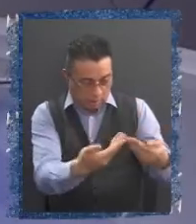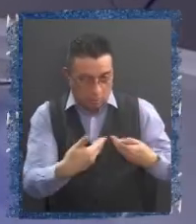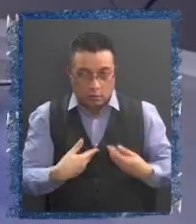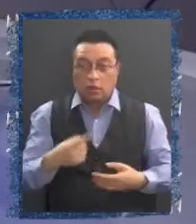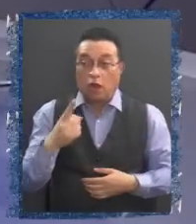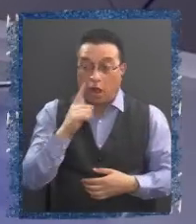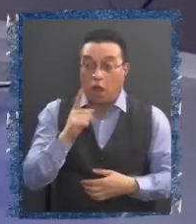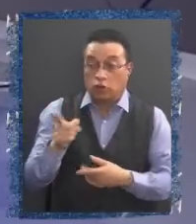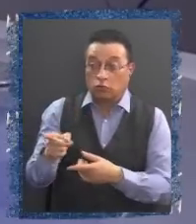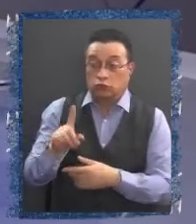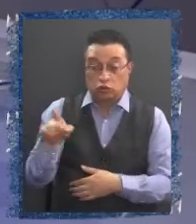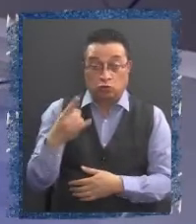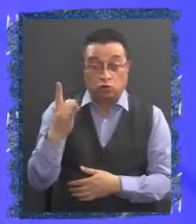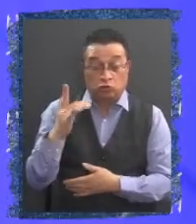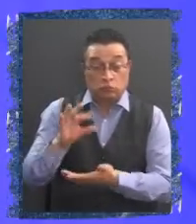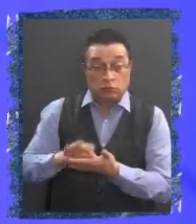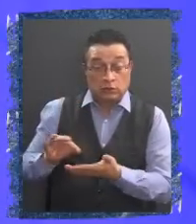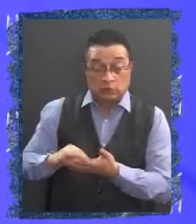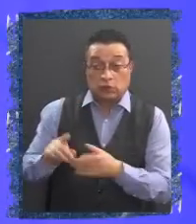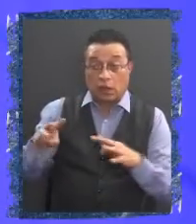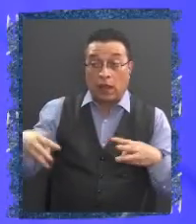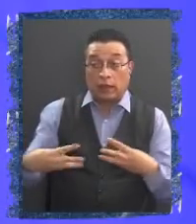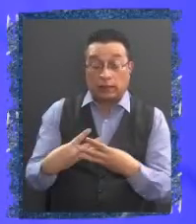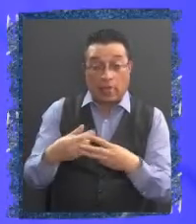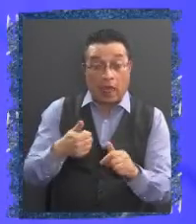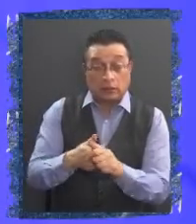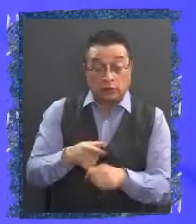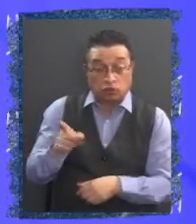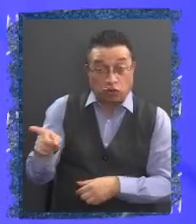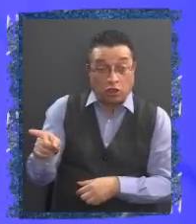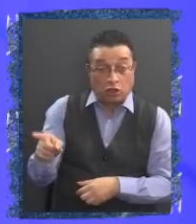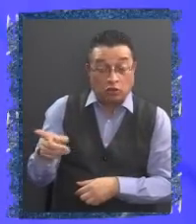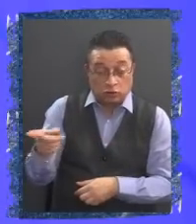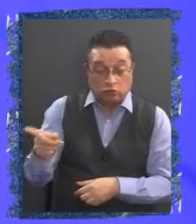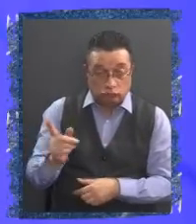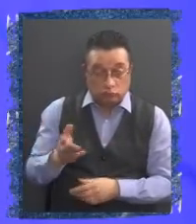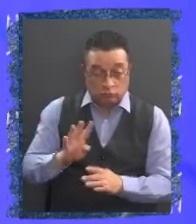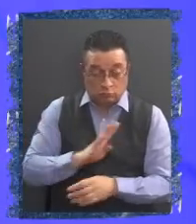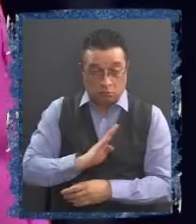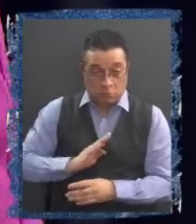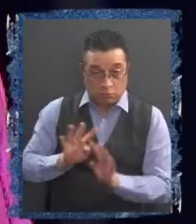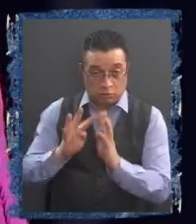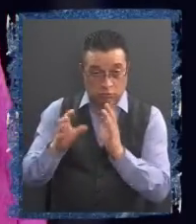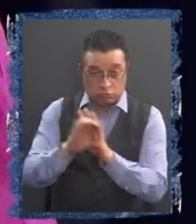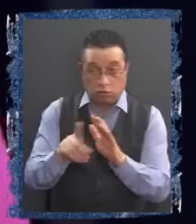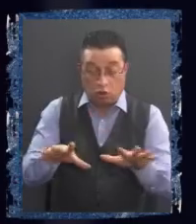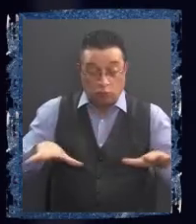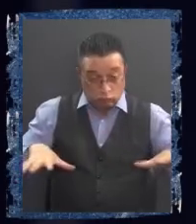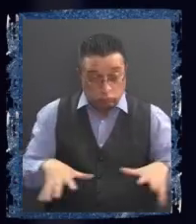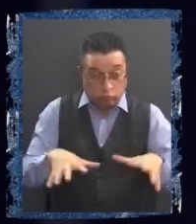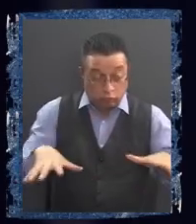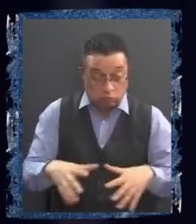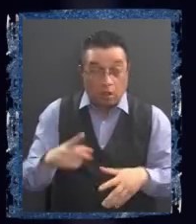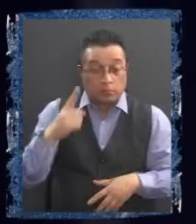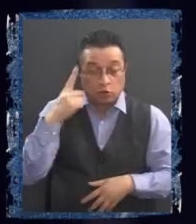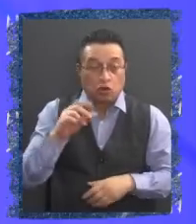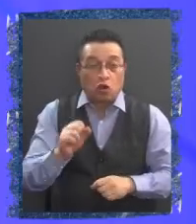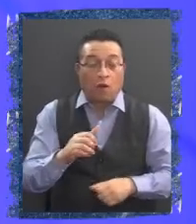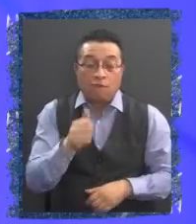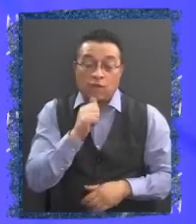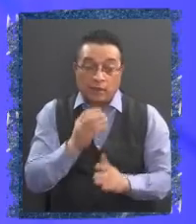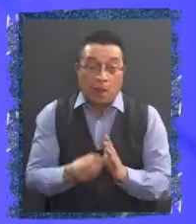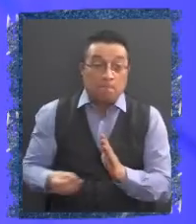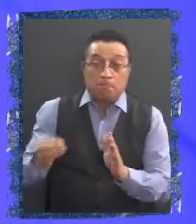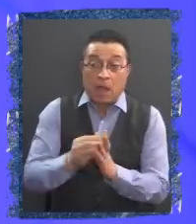fue subsecretario Sí, de pues. redes asistenciales en el último tiempo y no me cabe duda que habrá hecho muchos esfuerzos, pero a lo mejor no lo suficiente. Y usted fue Usted